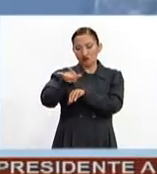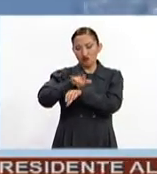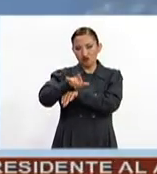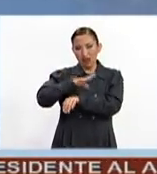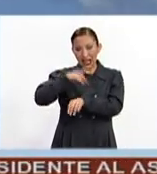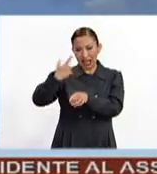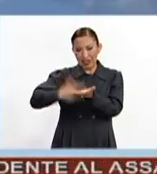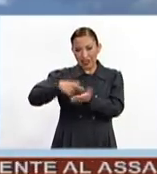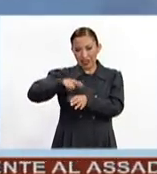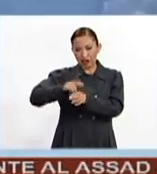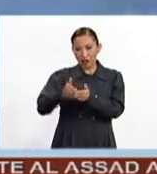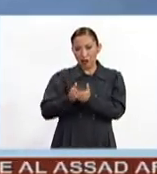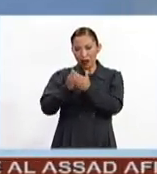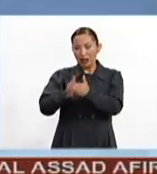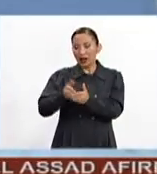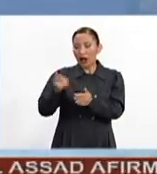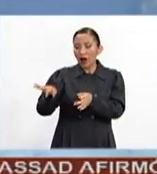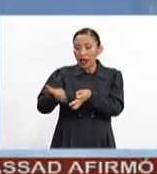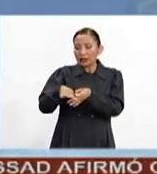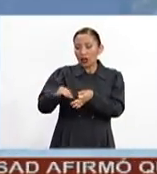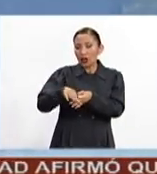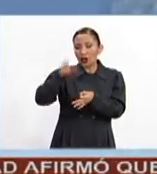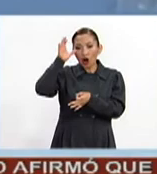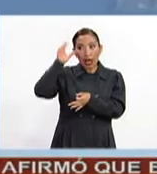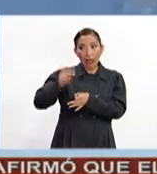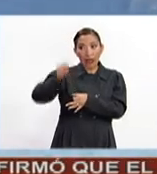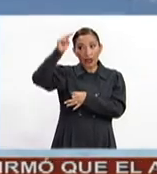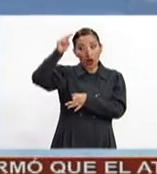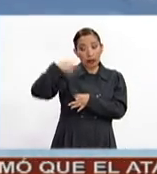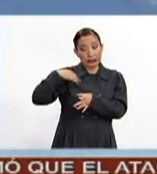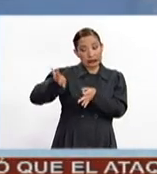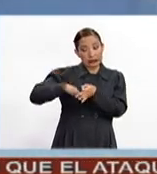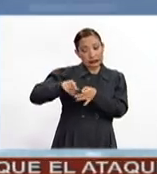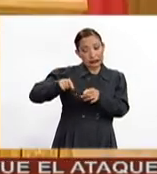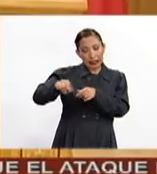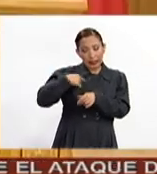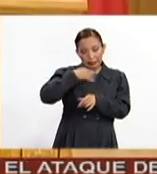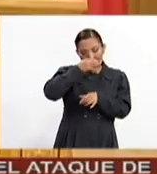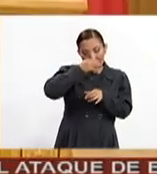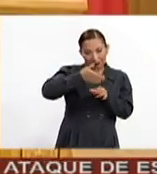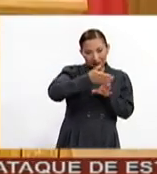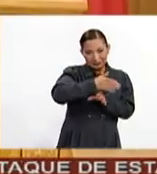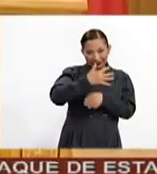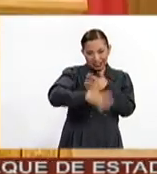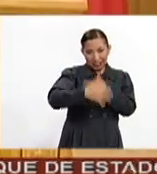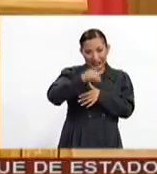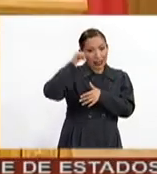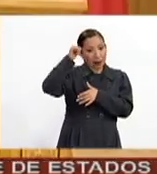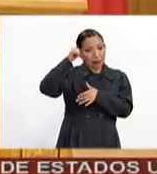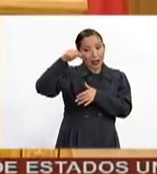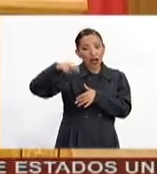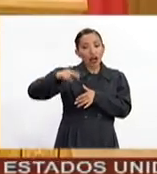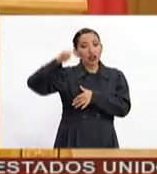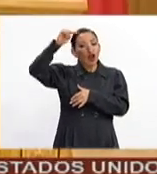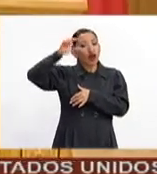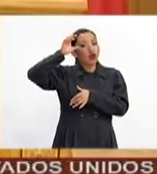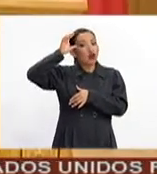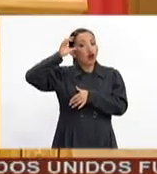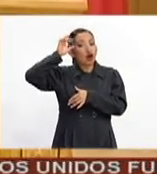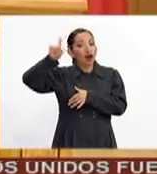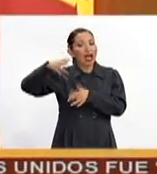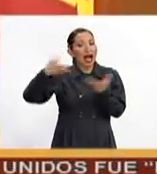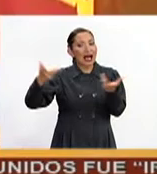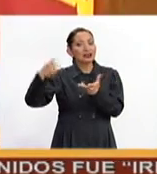Vinson a la península ahora de Corea del Norte. Esto se da unos cuantos días del 15 de abril, fecha en que Norcorea